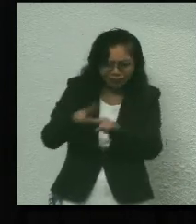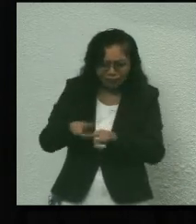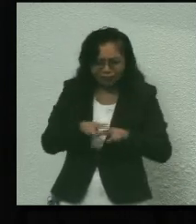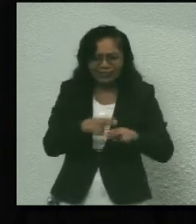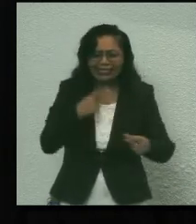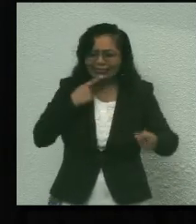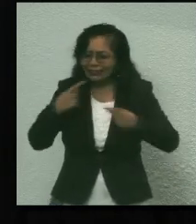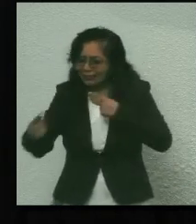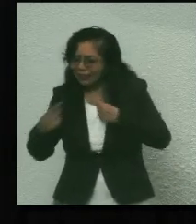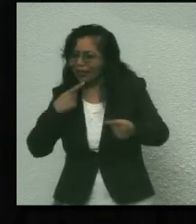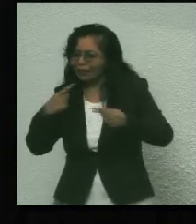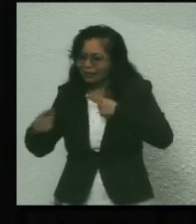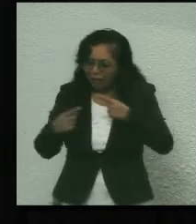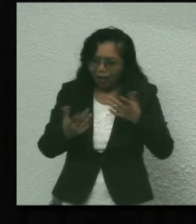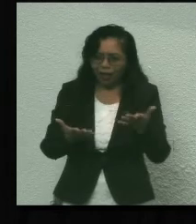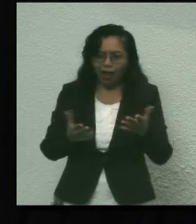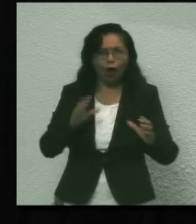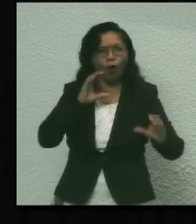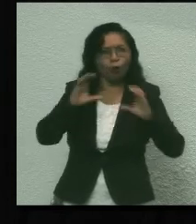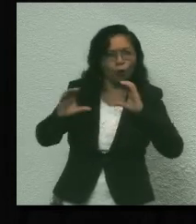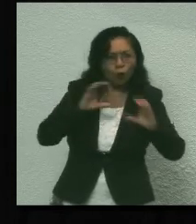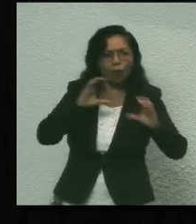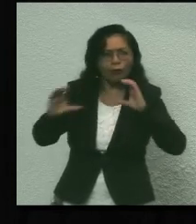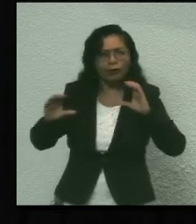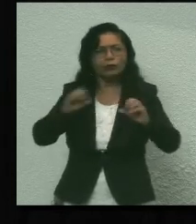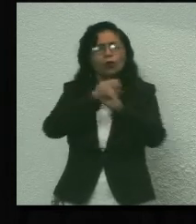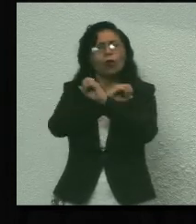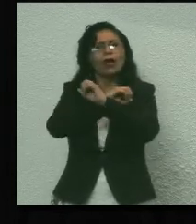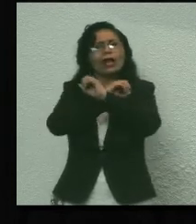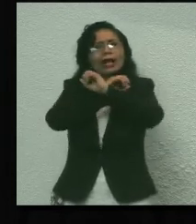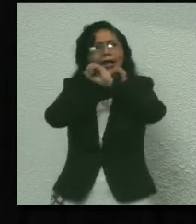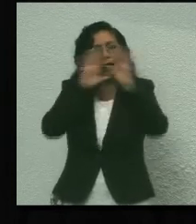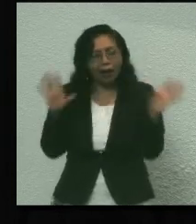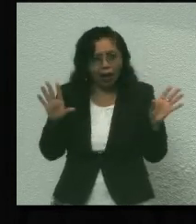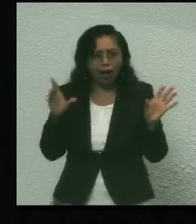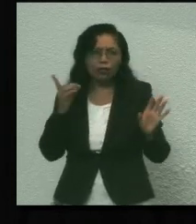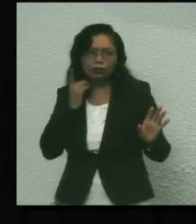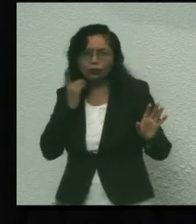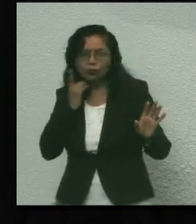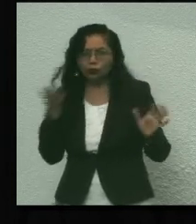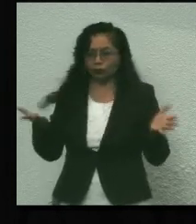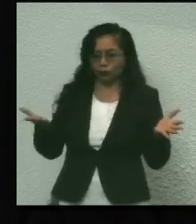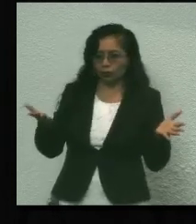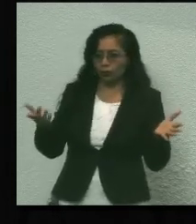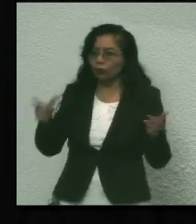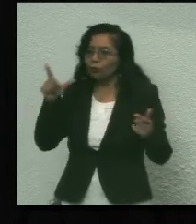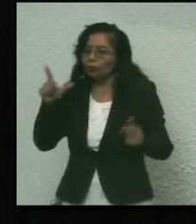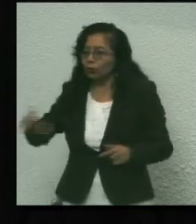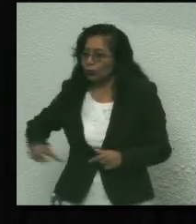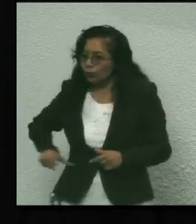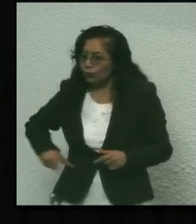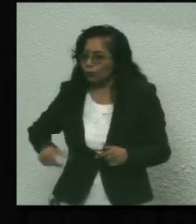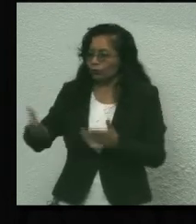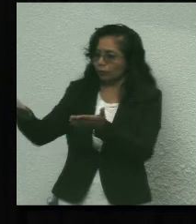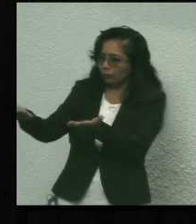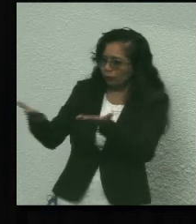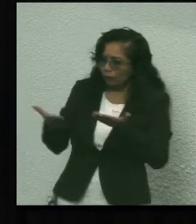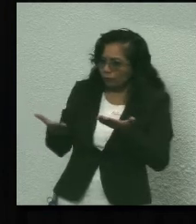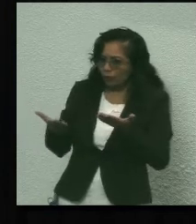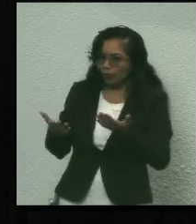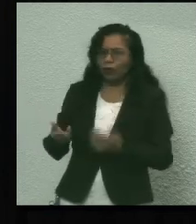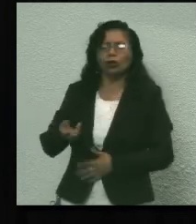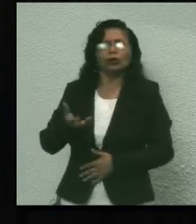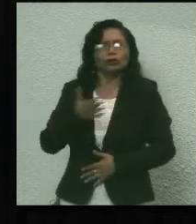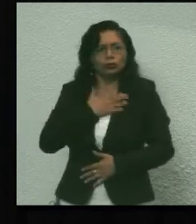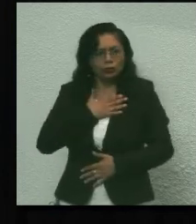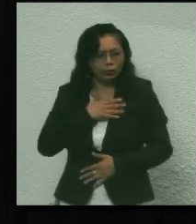abramos mejores canales de comunicación entre nosotros y el propio Poder Ejecutivo. Somos